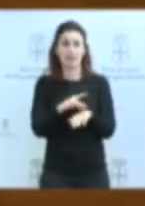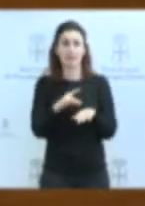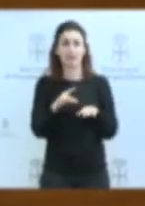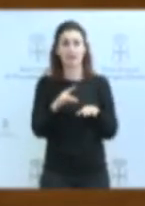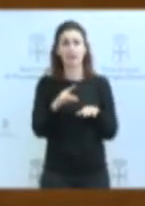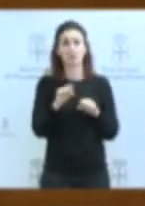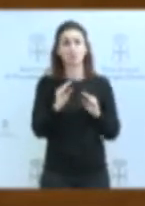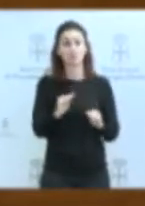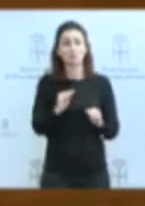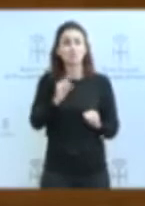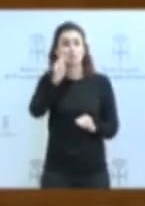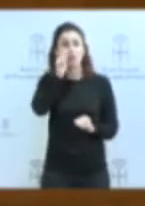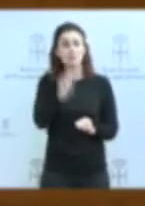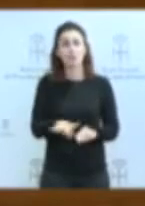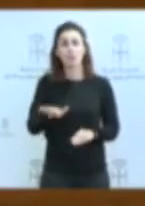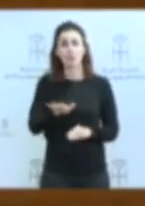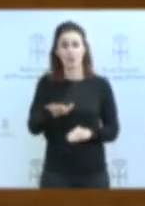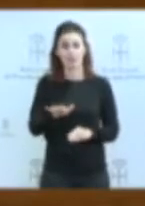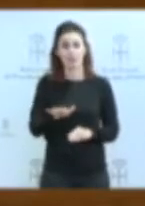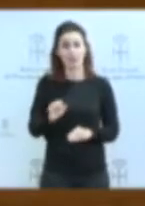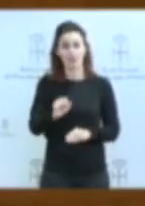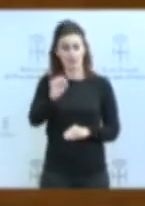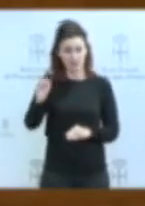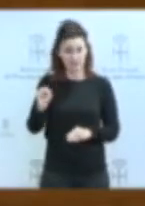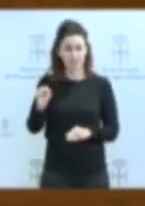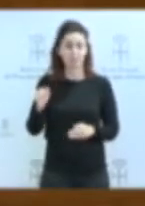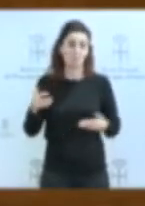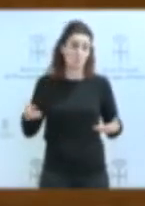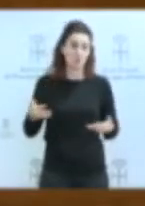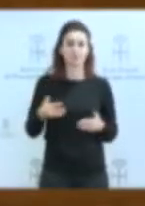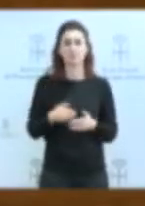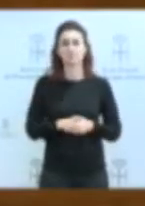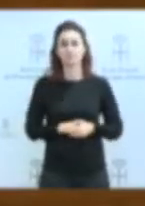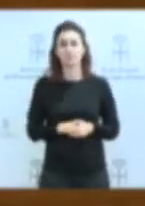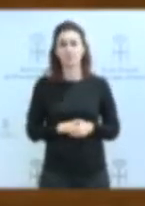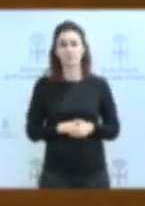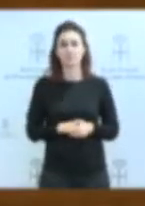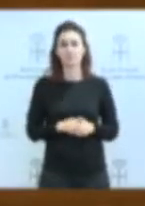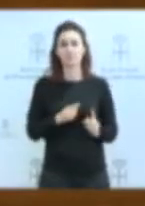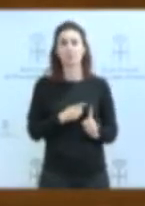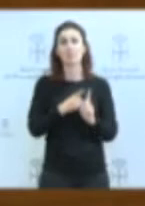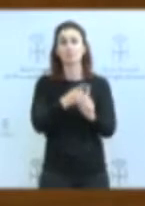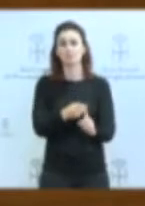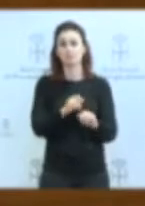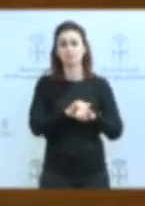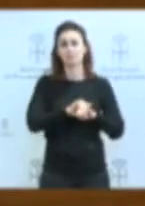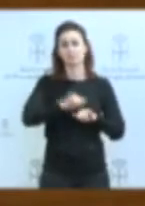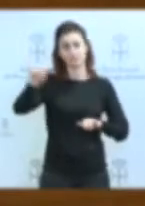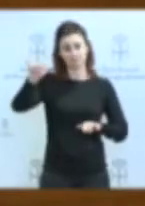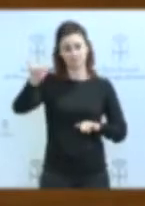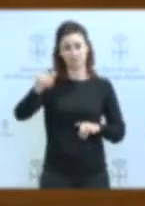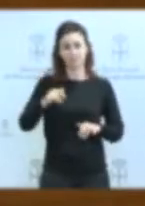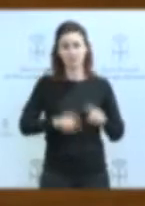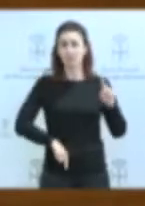puedo confirmar. Naturalmente, los destinos país son elaborados en función de las prioridades que establece el programa